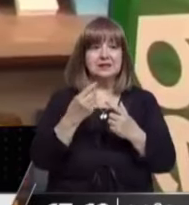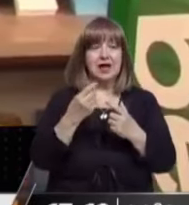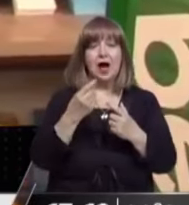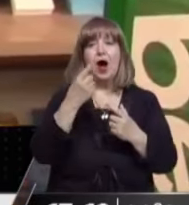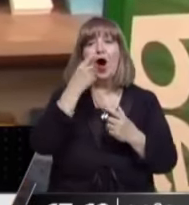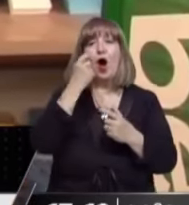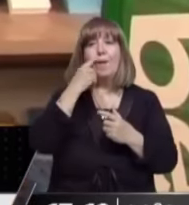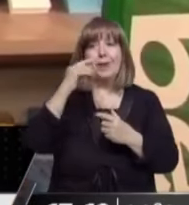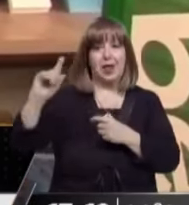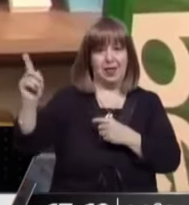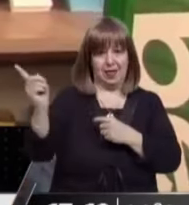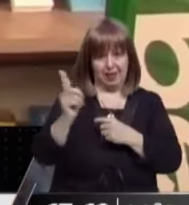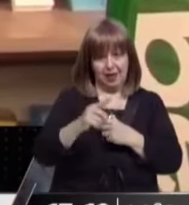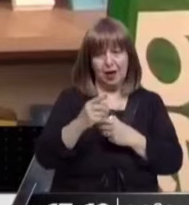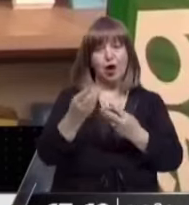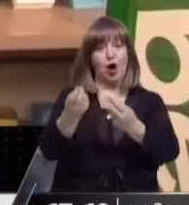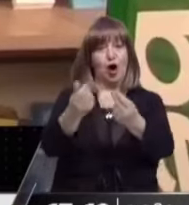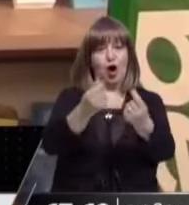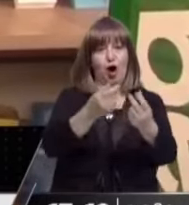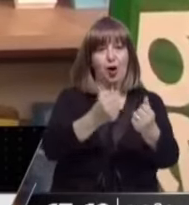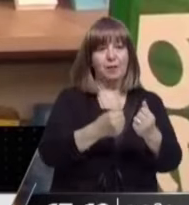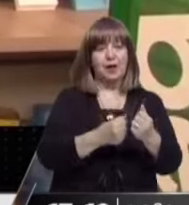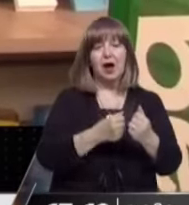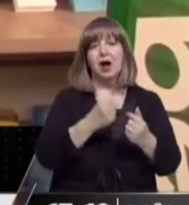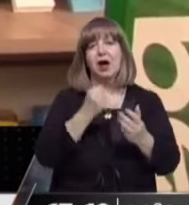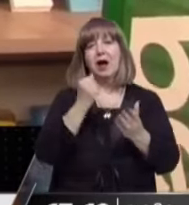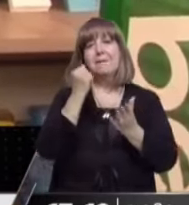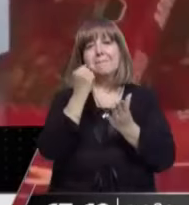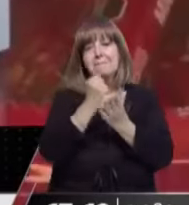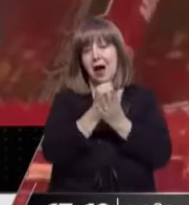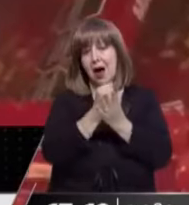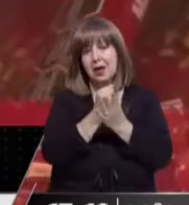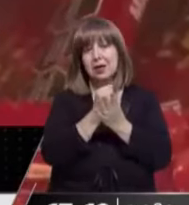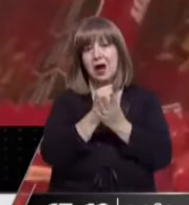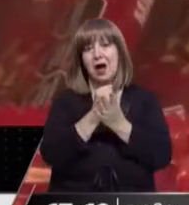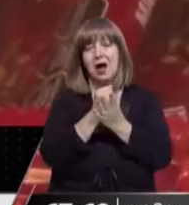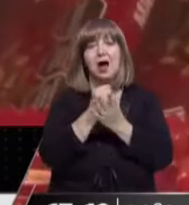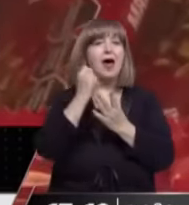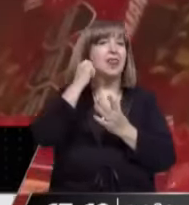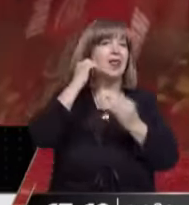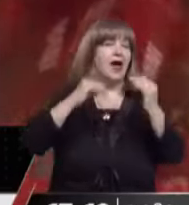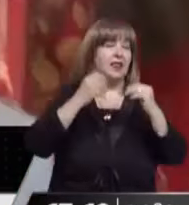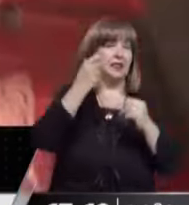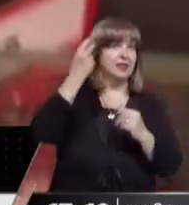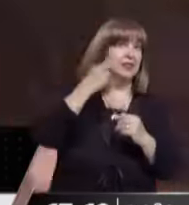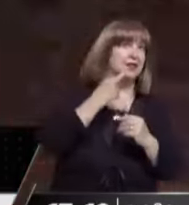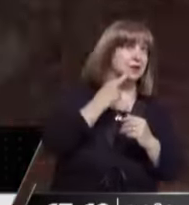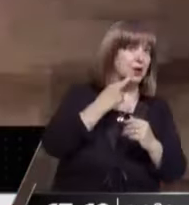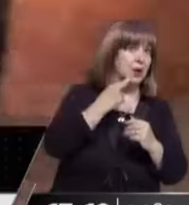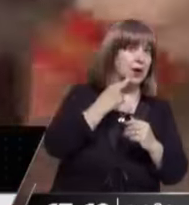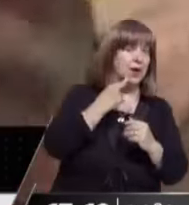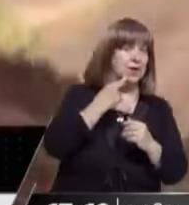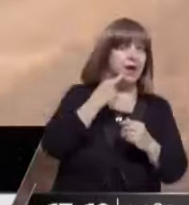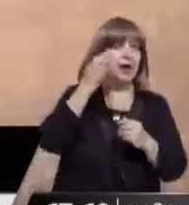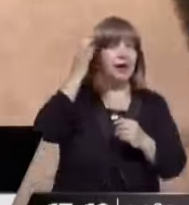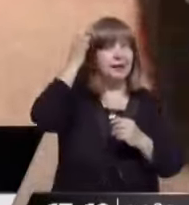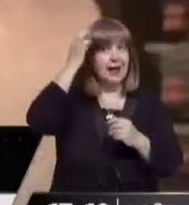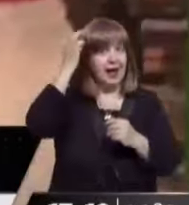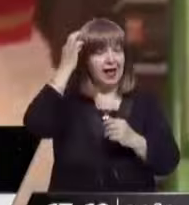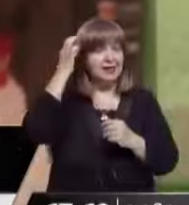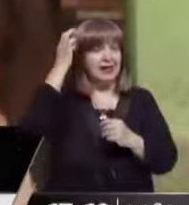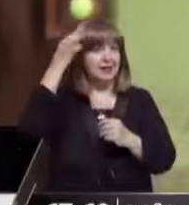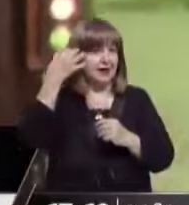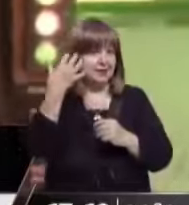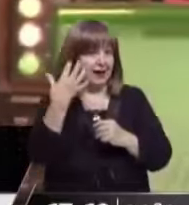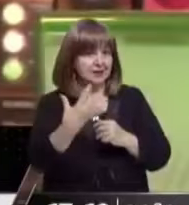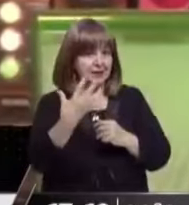hombre a comprar, pero se llevan de las dos, o sea, de las edades son de entre 19, 30, 35,